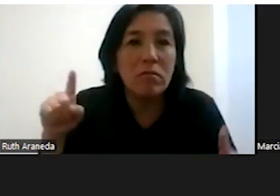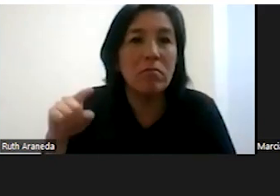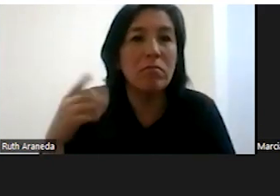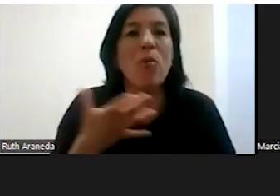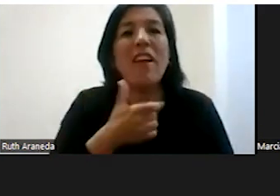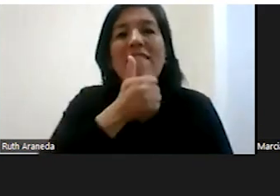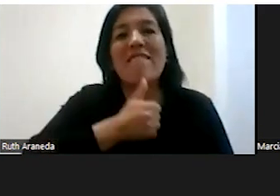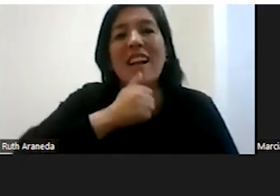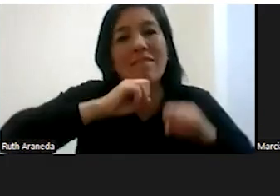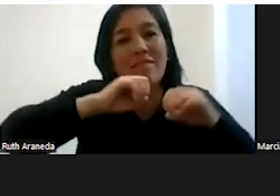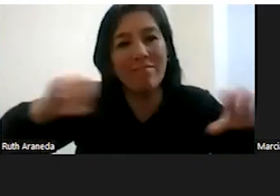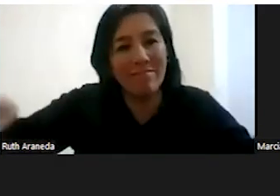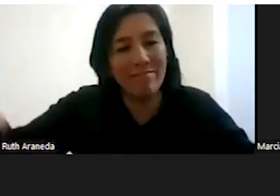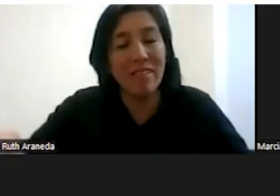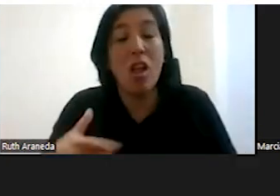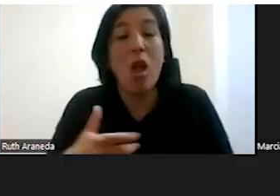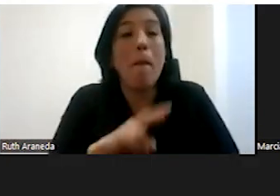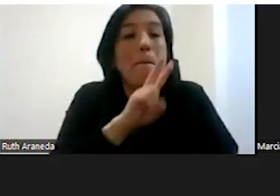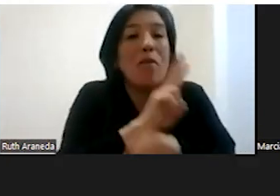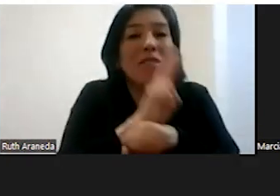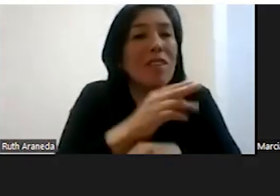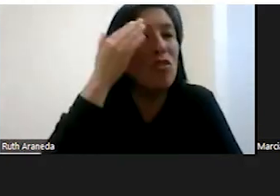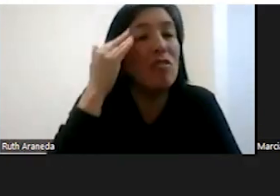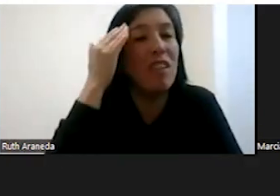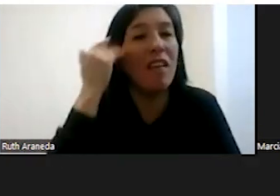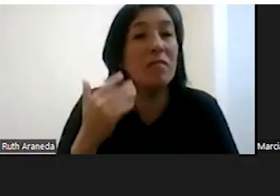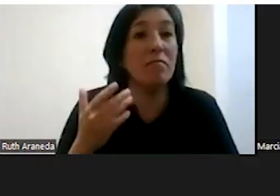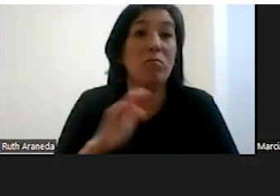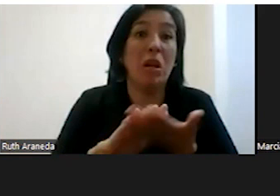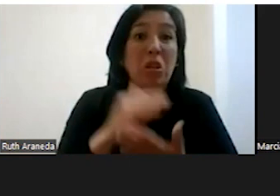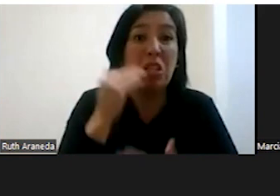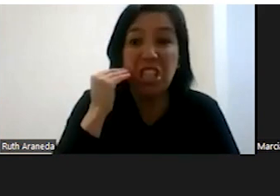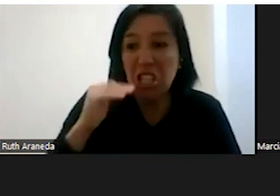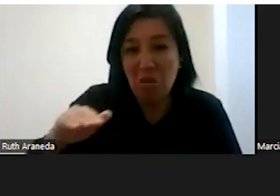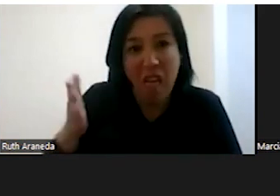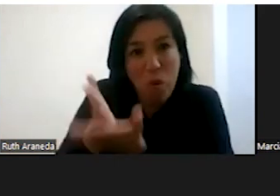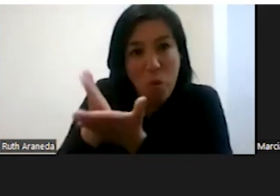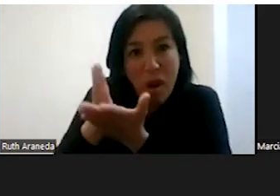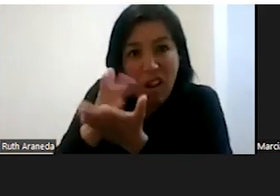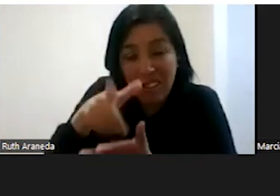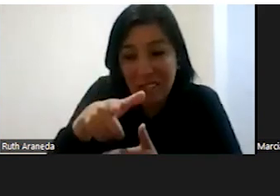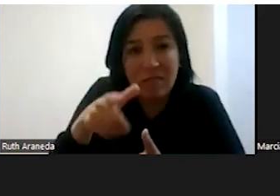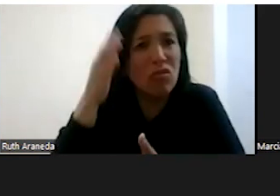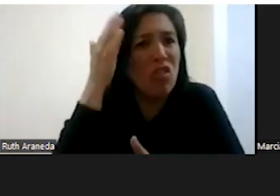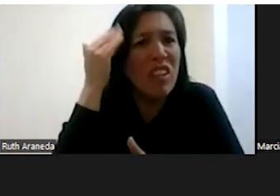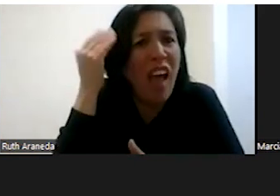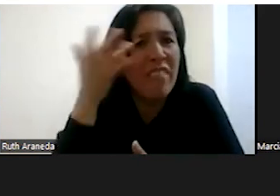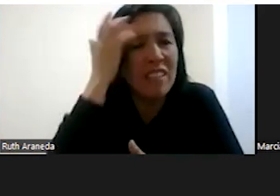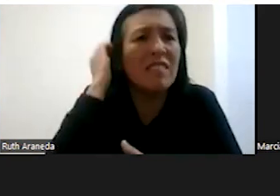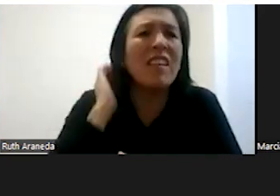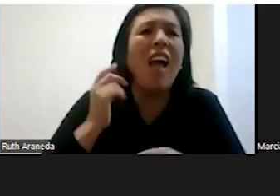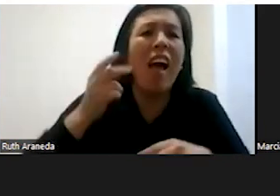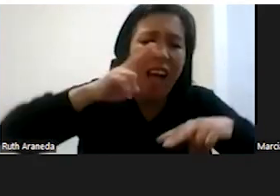nuestros profesores no tienen idea. ¿Qué saben los niños de colegio de arqueología? Nada, porque se les pasa lo que dice un librito, que